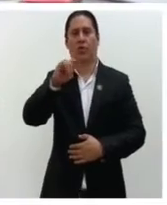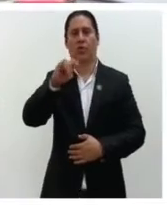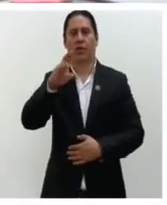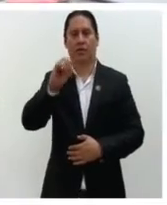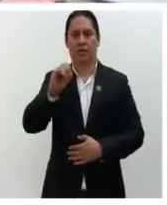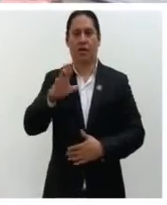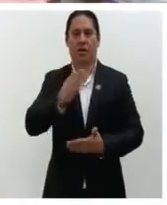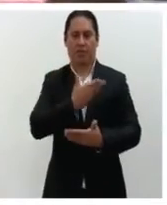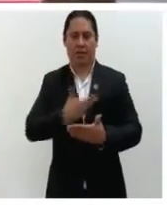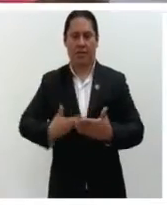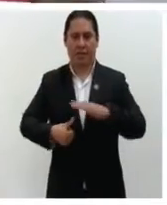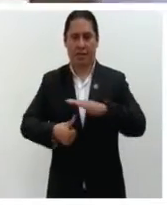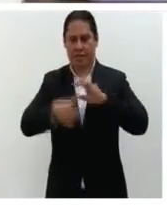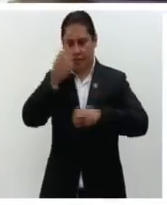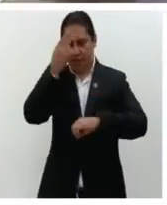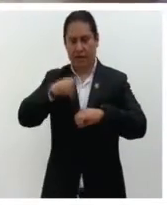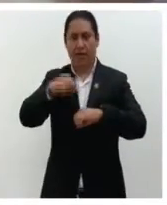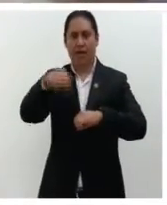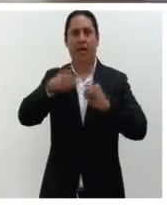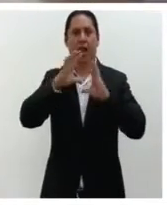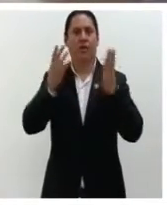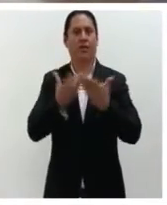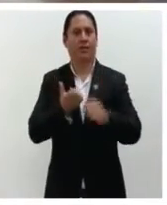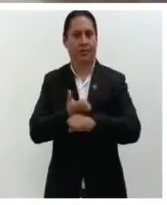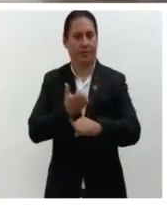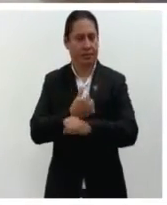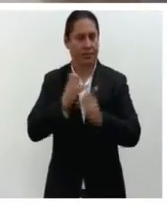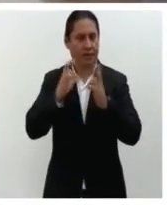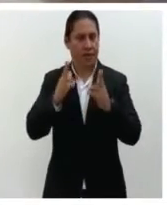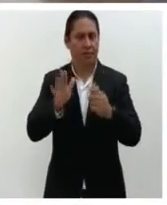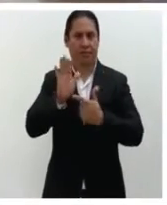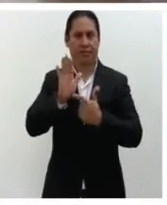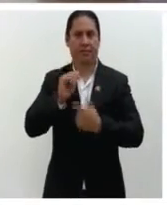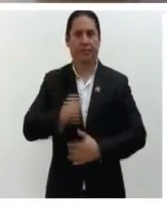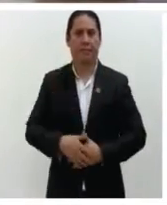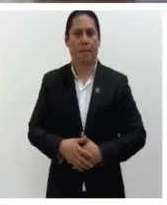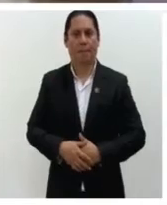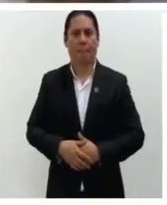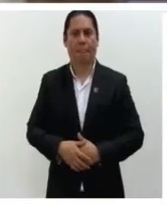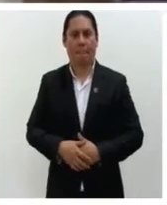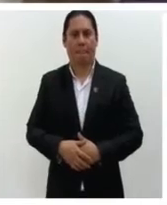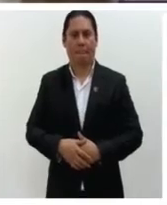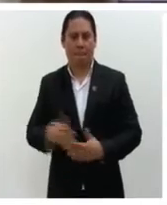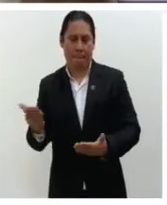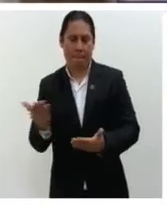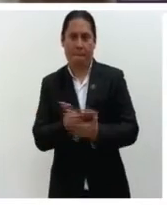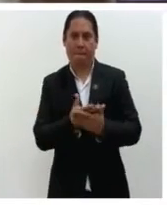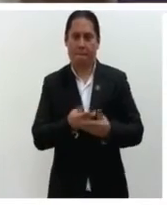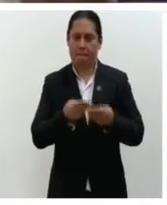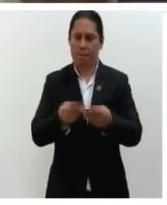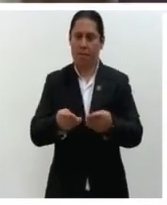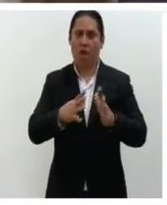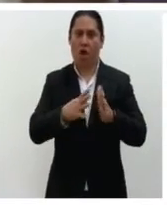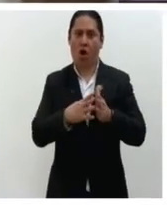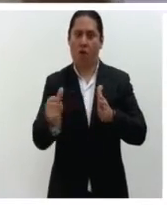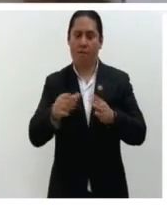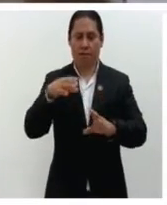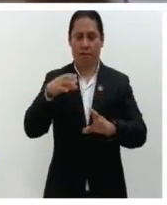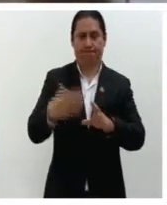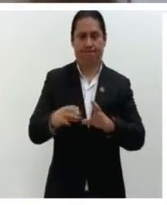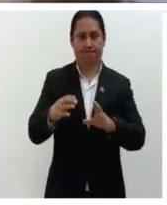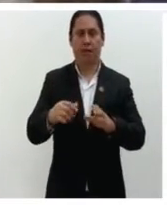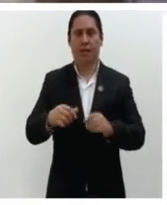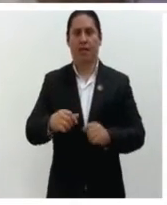presidente de la mesa directiva del Honorable Congreso del Estado de Chiapas, presente. Adjunto al presente copias certificadas de actos de